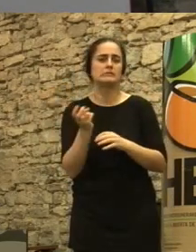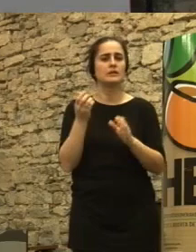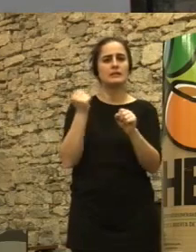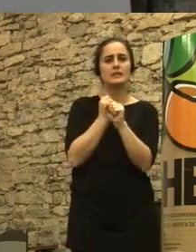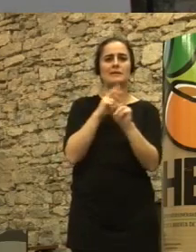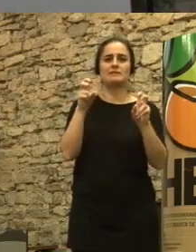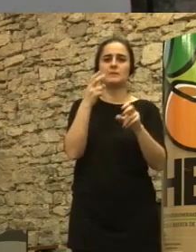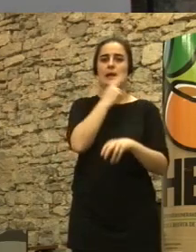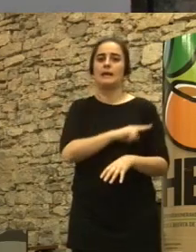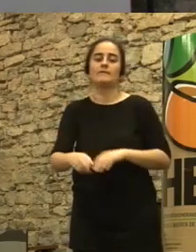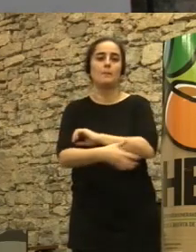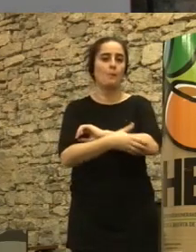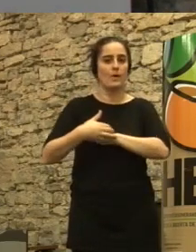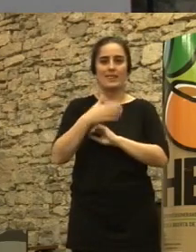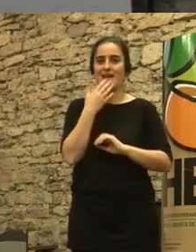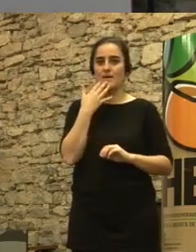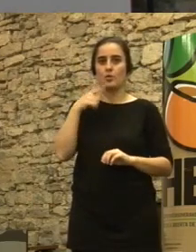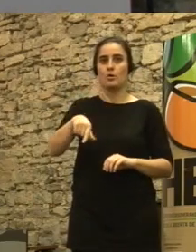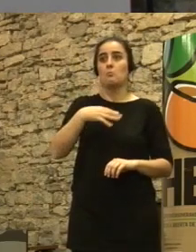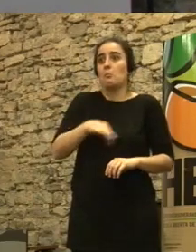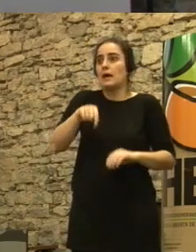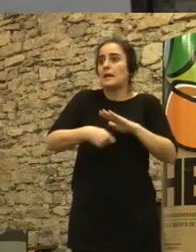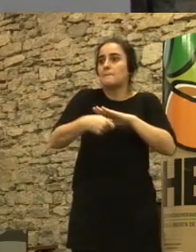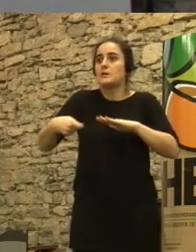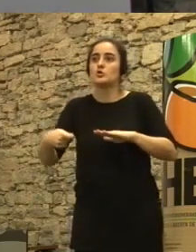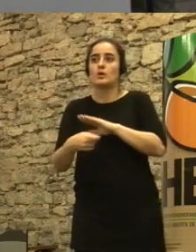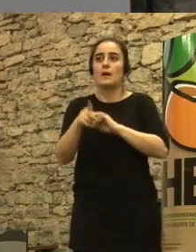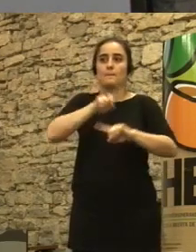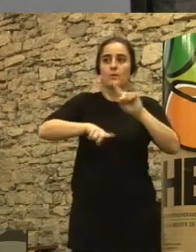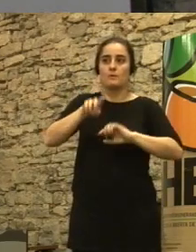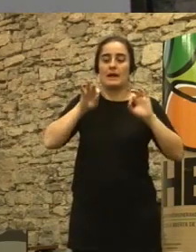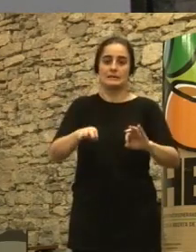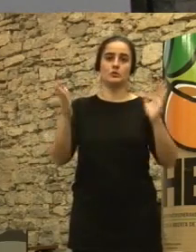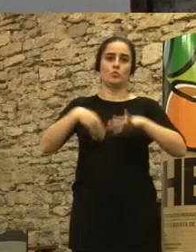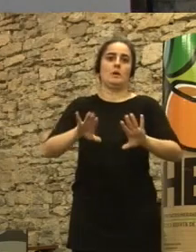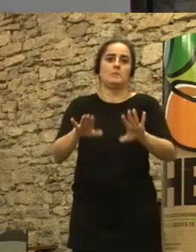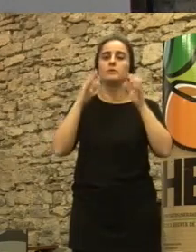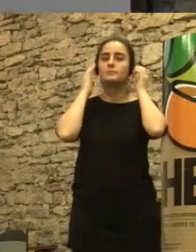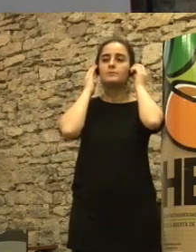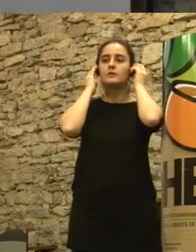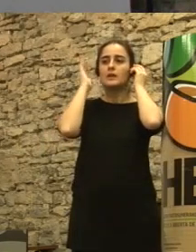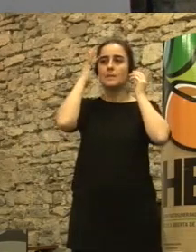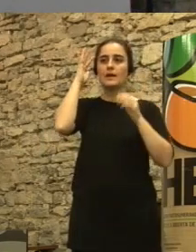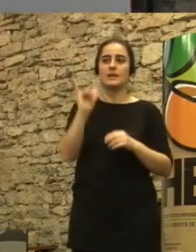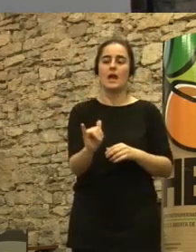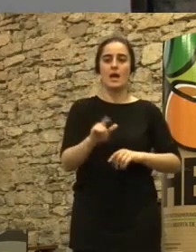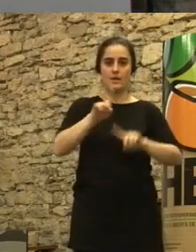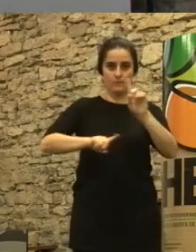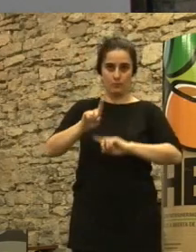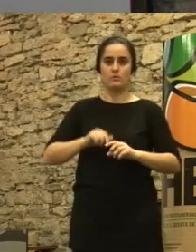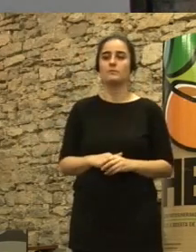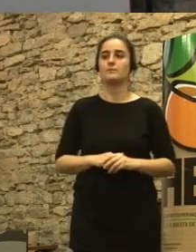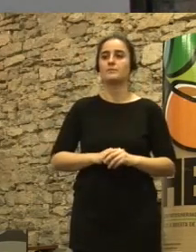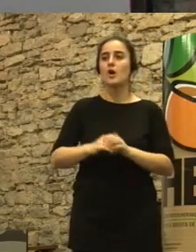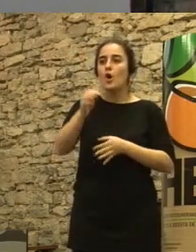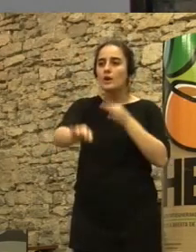pobreza infantil. Me lo invento, a lo mejor en Vitoria no tenéis este problema, no tenéis pobreza infantil, pero digamos que la tenéis. Diferentes